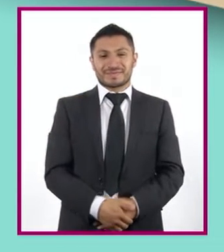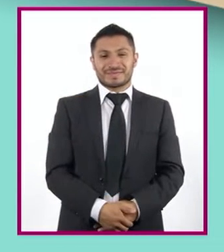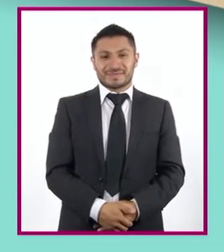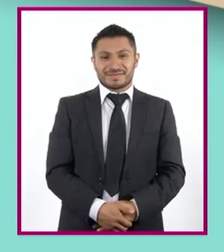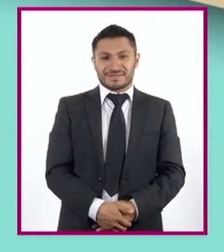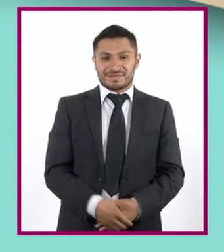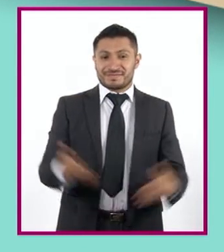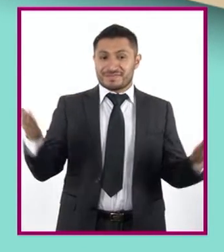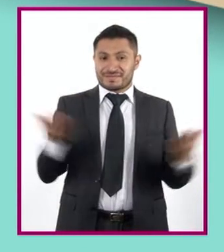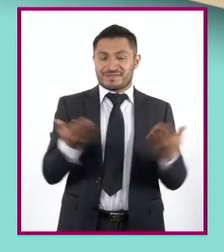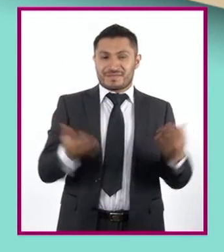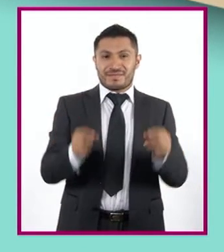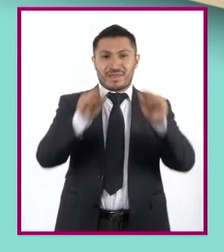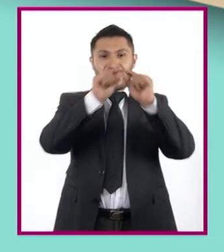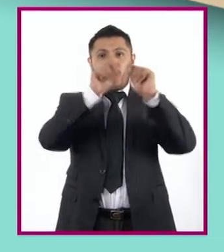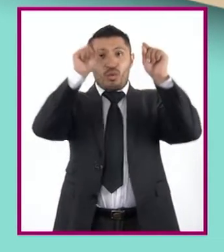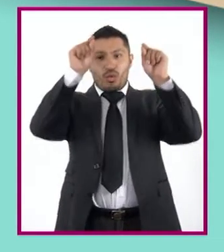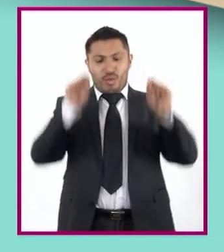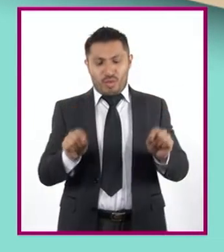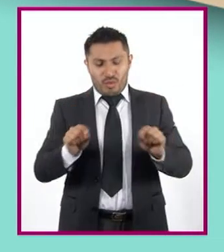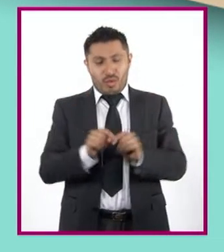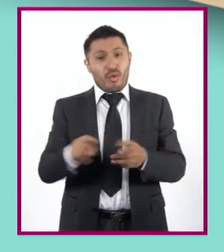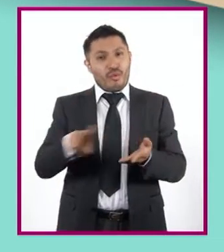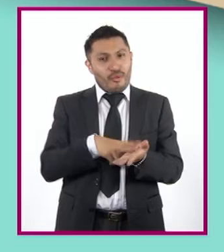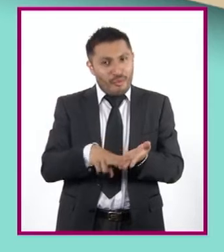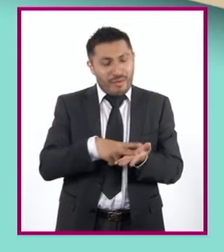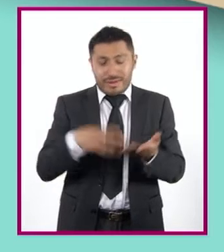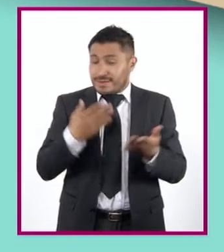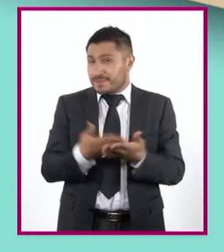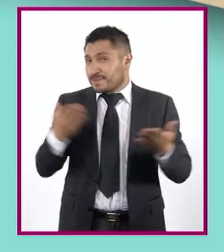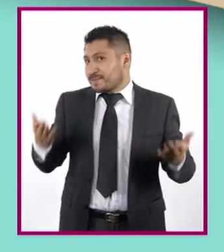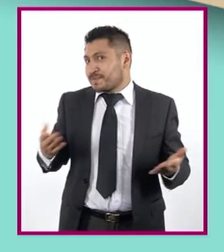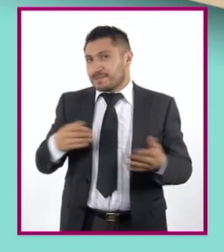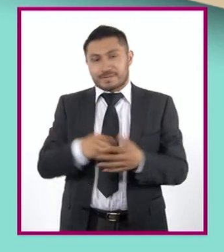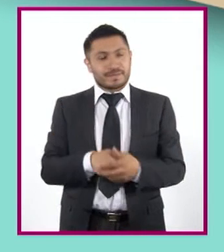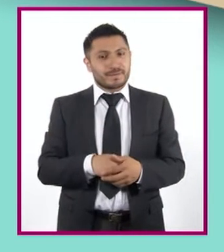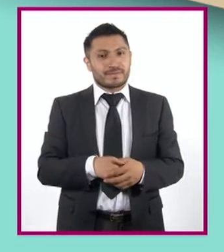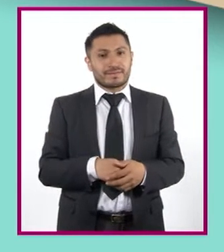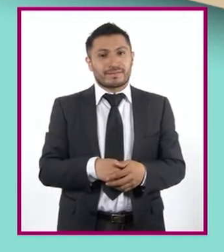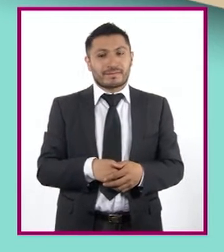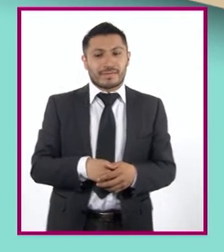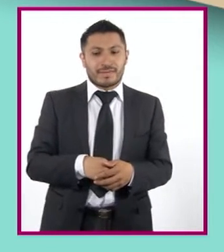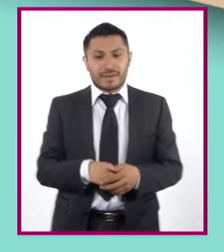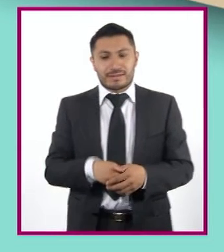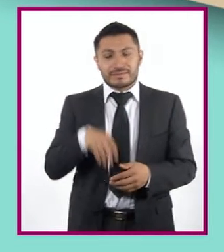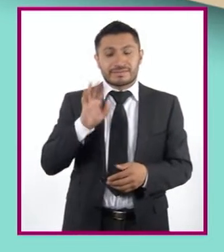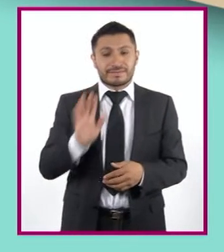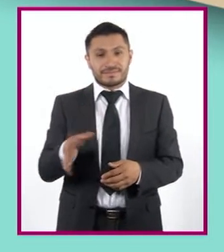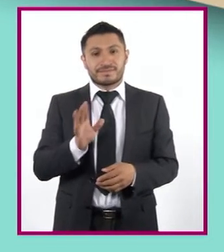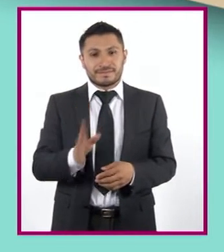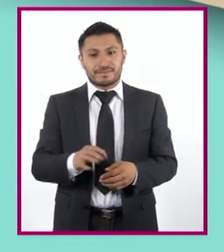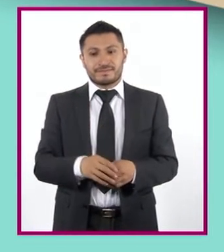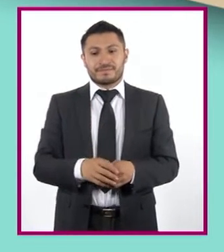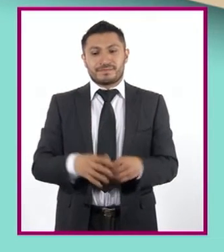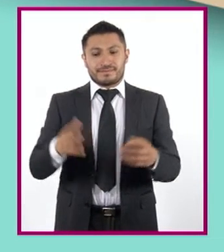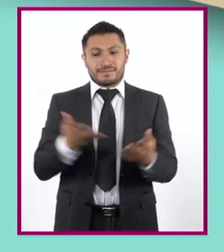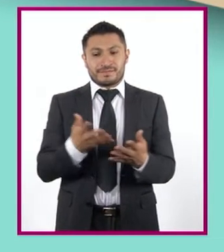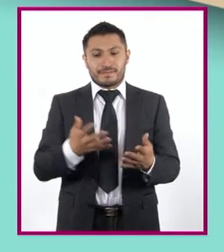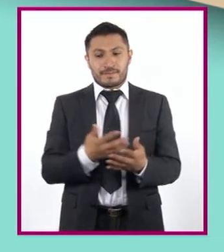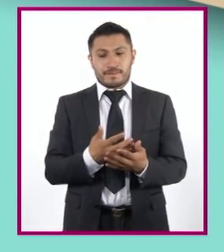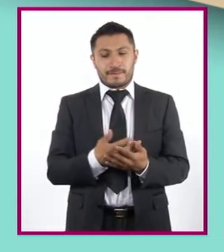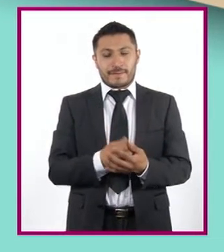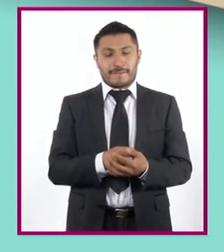Tracemos el rectángulo que está de color verde. Ahora bien, ya que lo tengan, realicen lo siguiente.